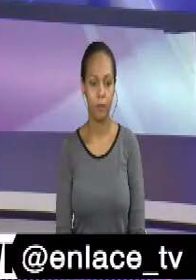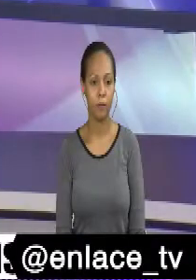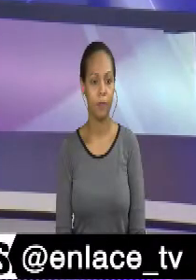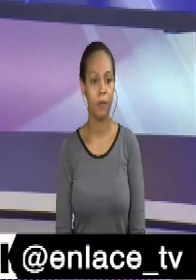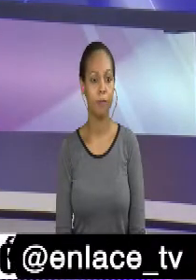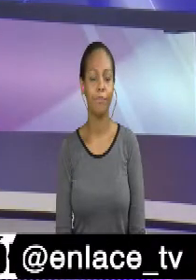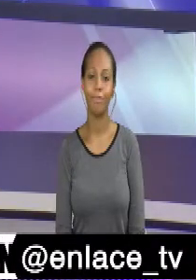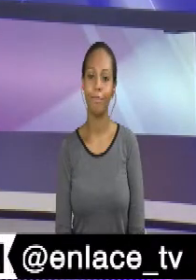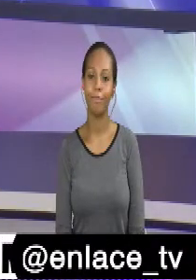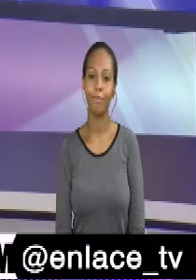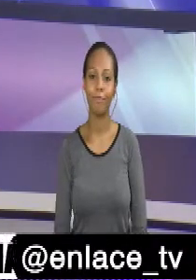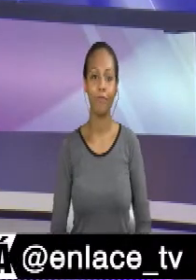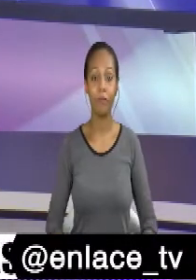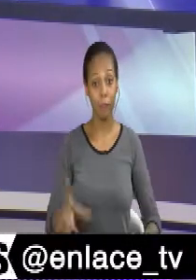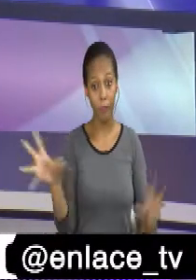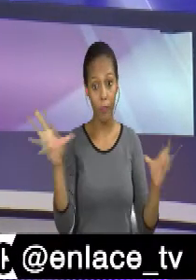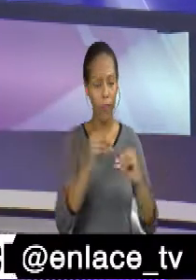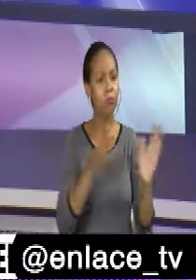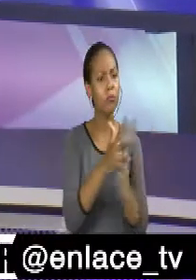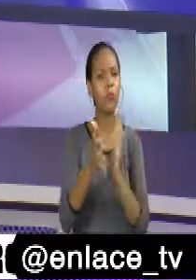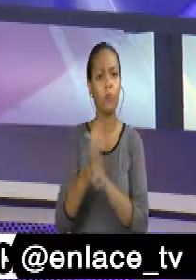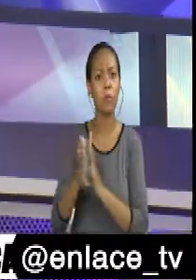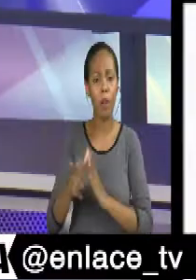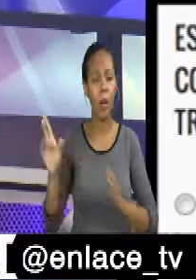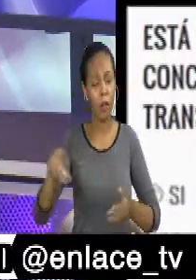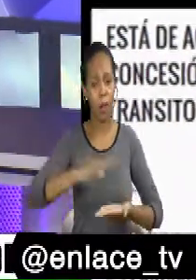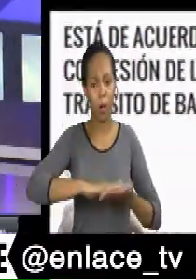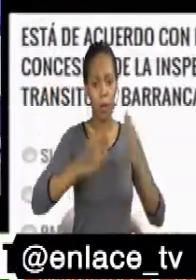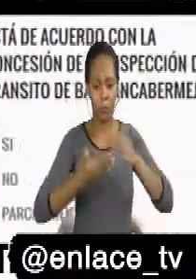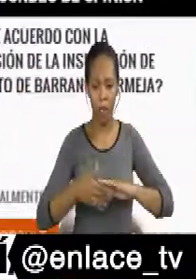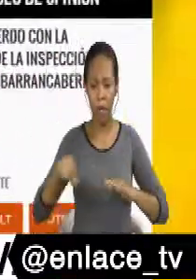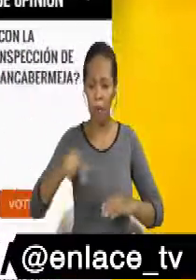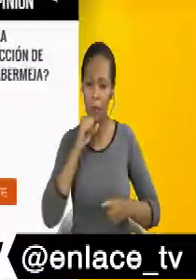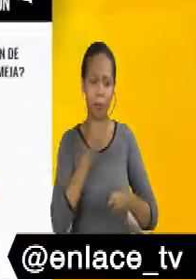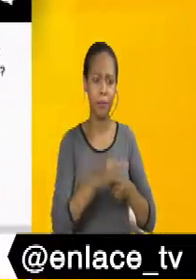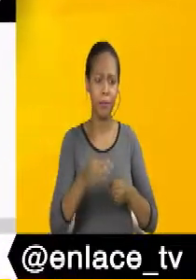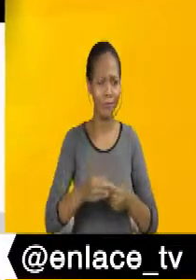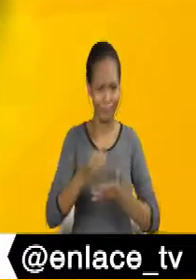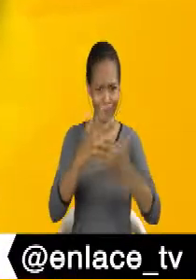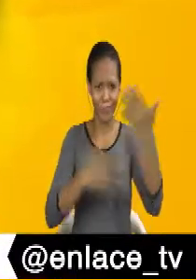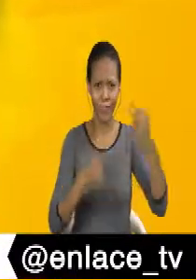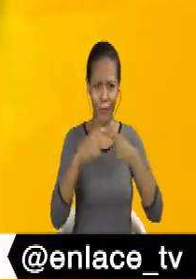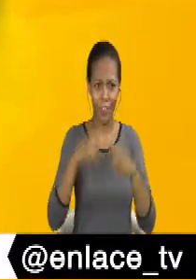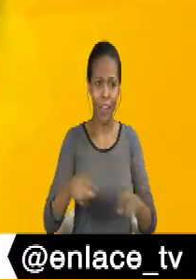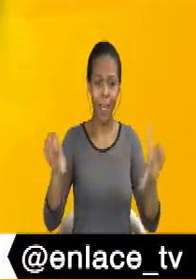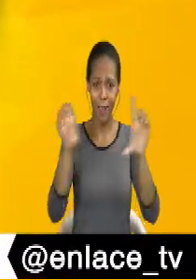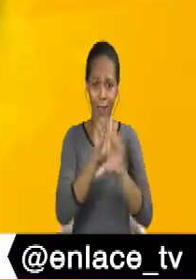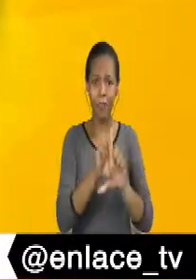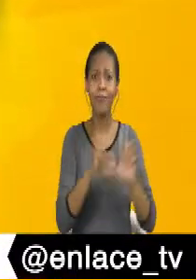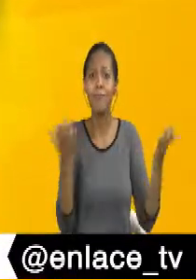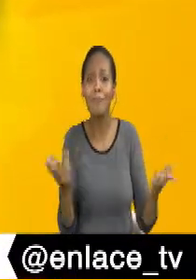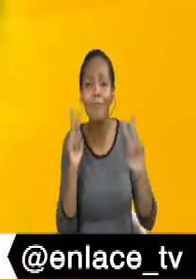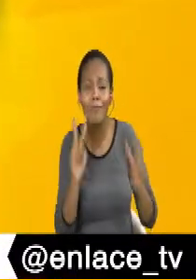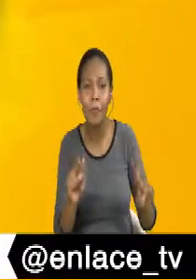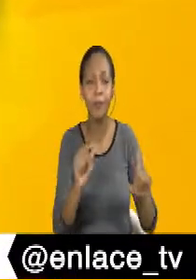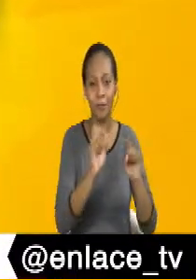Y seguimos llevando a nuestra comunidad el acontecer de la ciudad y región. Esta y otras informaciones de Enlace Noticias las puede hallar en nuestra